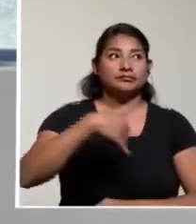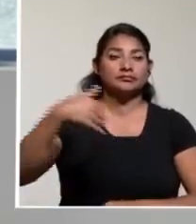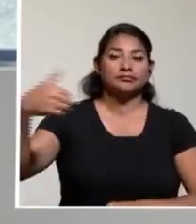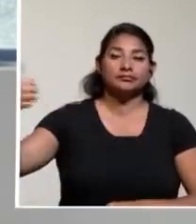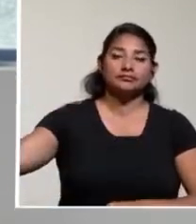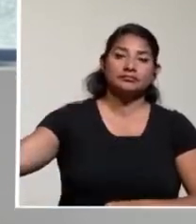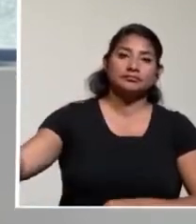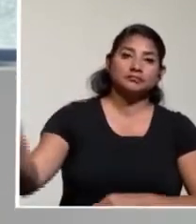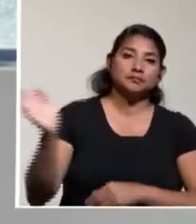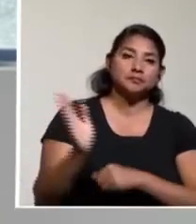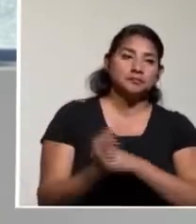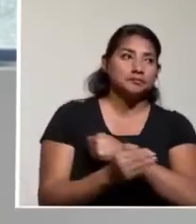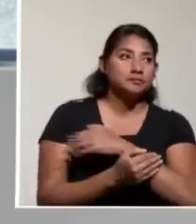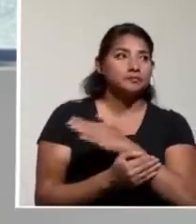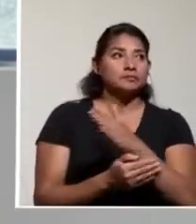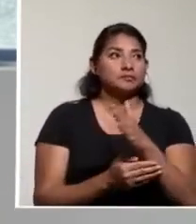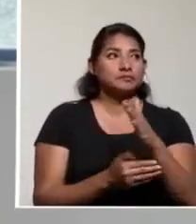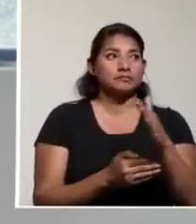Loka